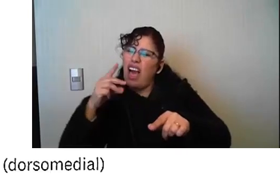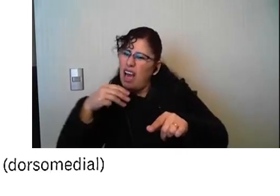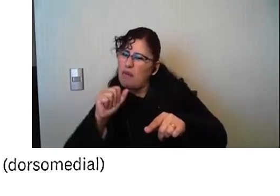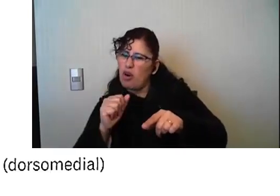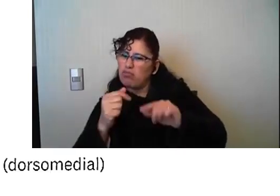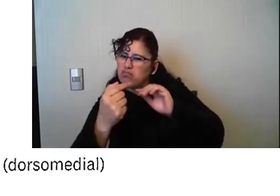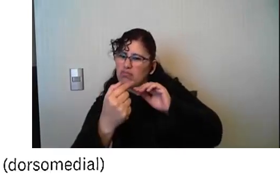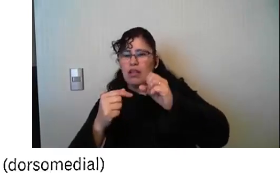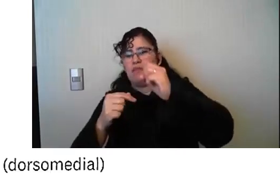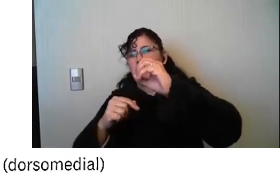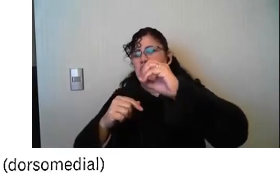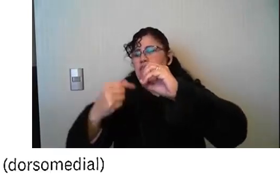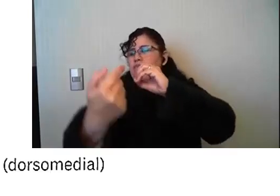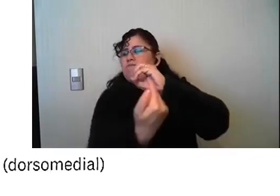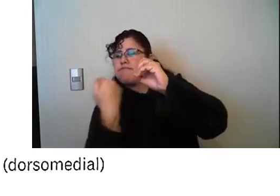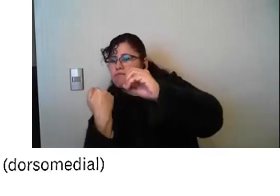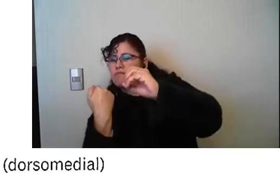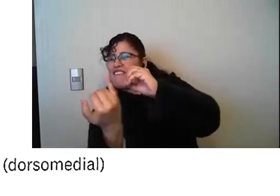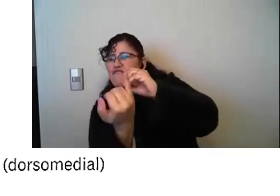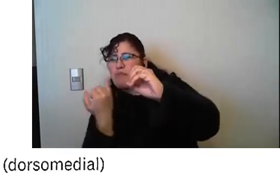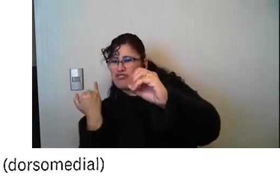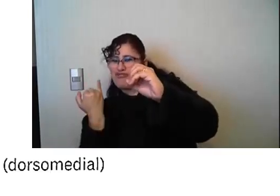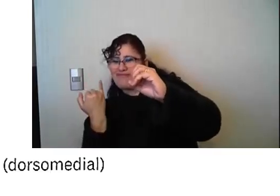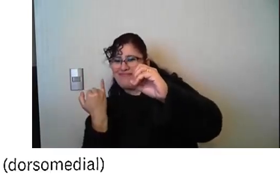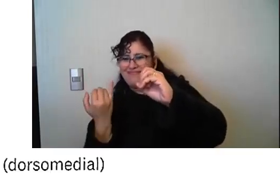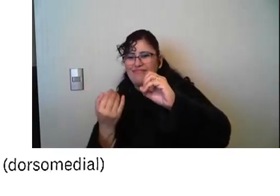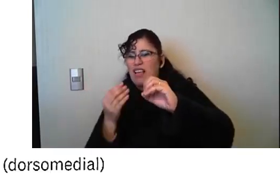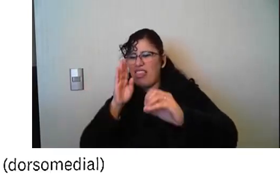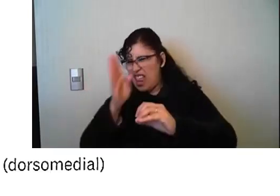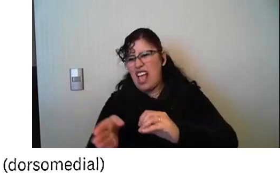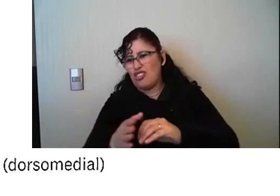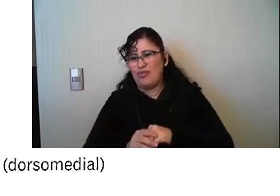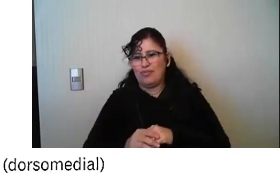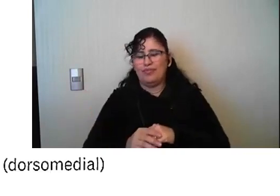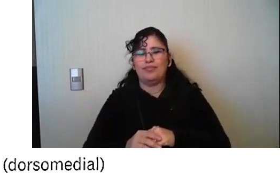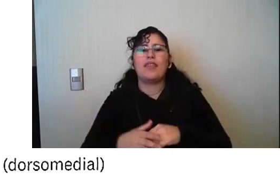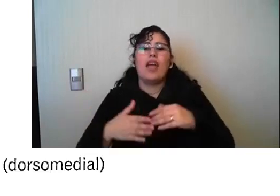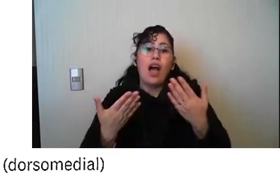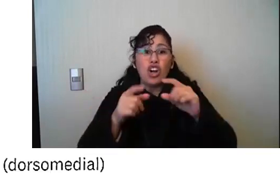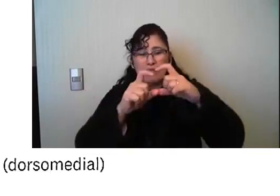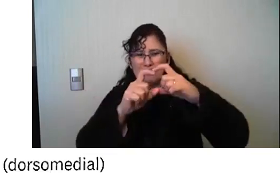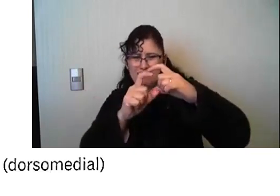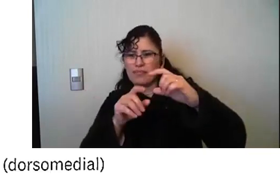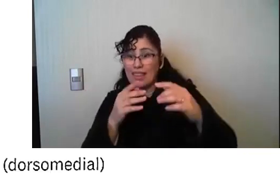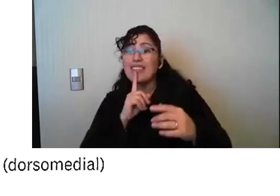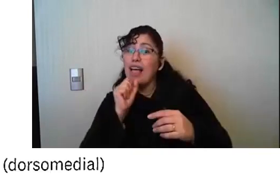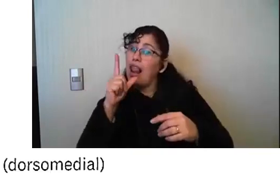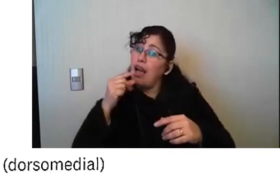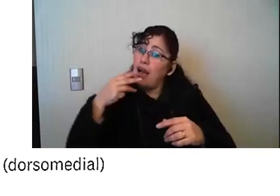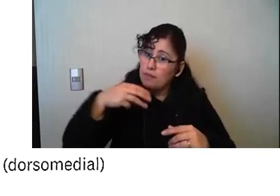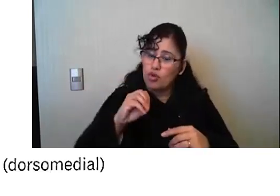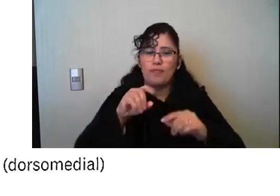esta imagen en una estructura en forma de ovoide, ¿cierto? Donde esto es